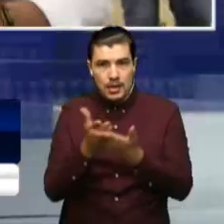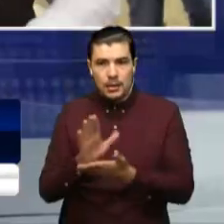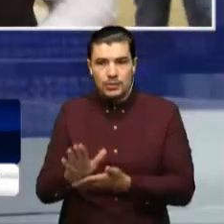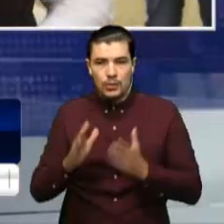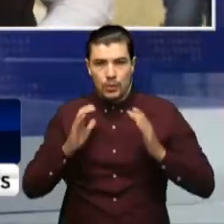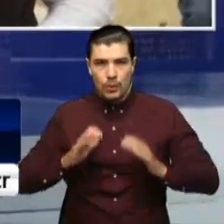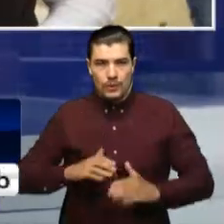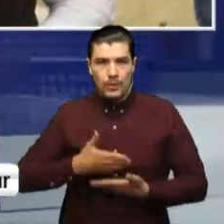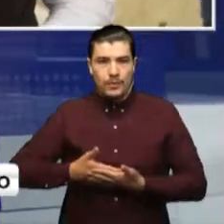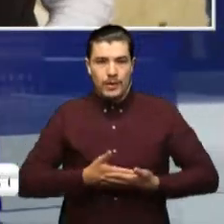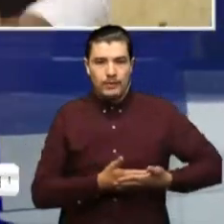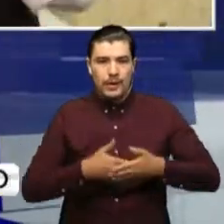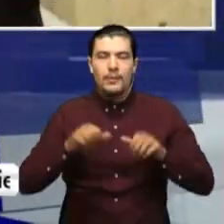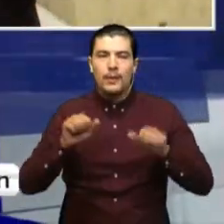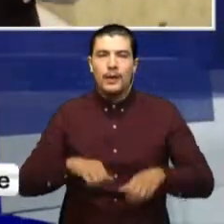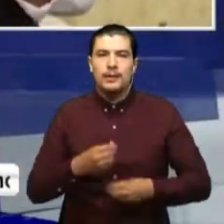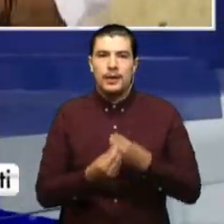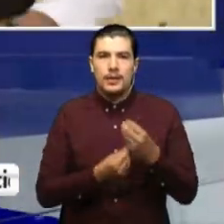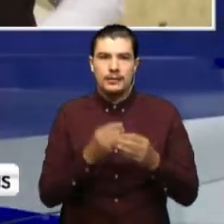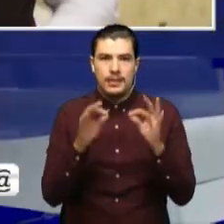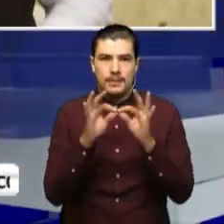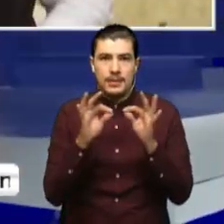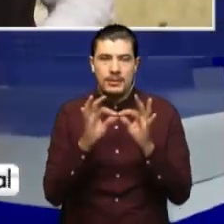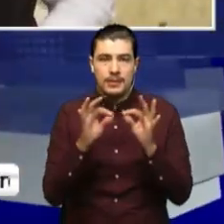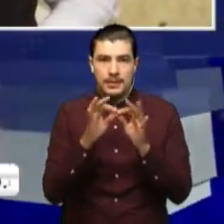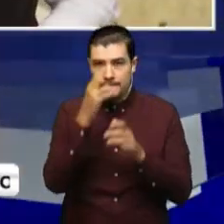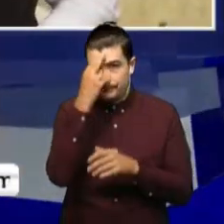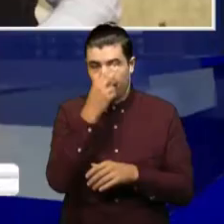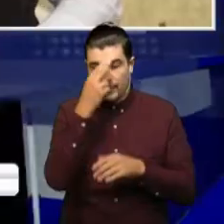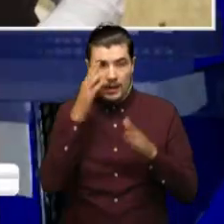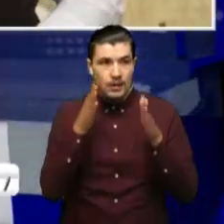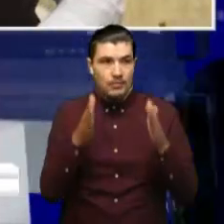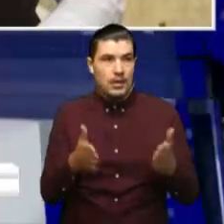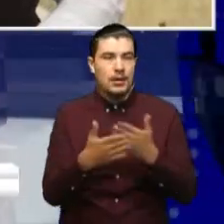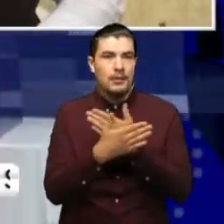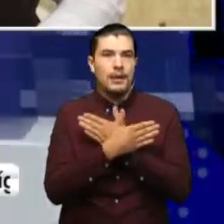información que tenemos a esta hora regreso con ustedes al centro de estudios buenas tardes